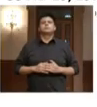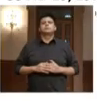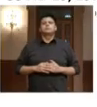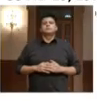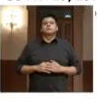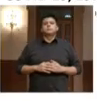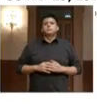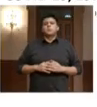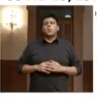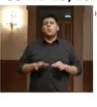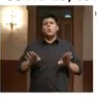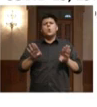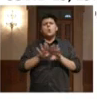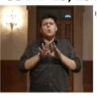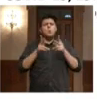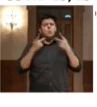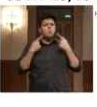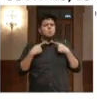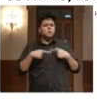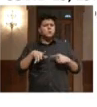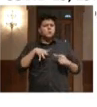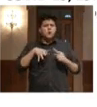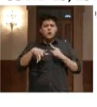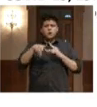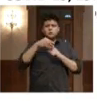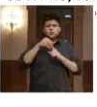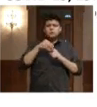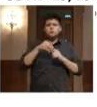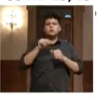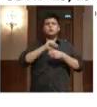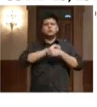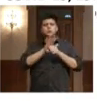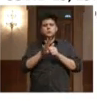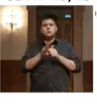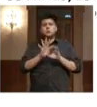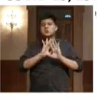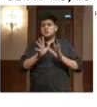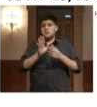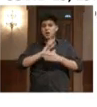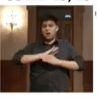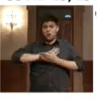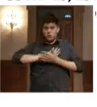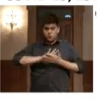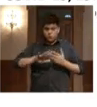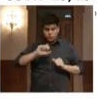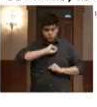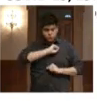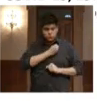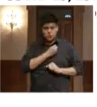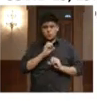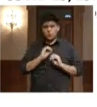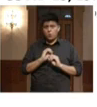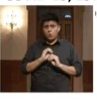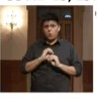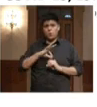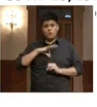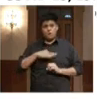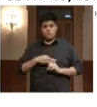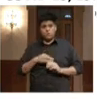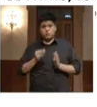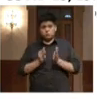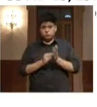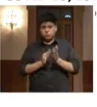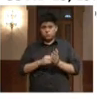El estatus de las personas con SARS-CoV-2 en el estado de Nuevo León es hasta el momento 50 y 50 en